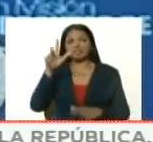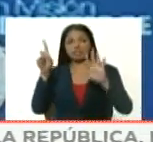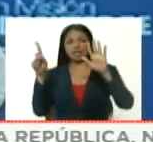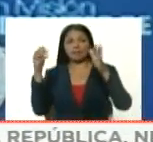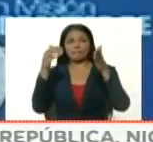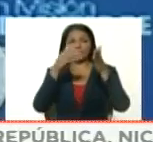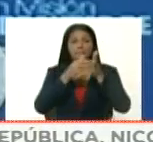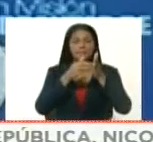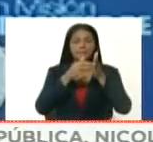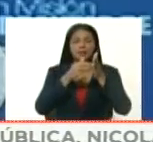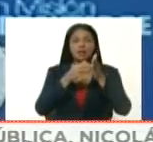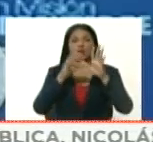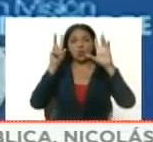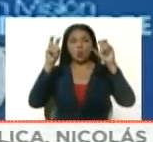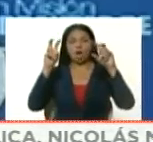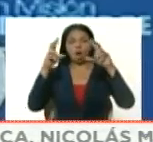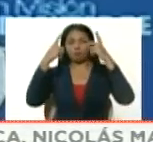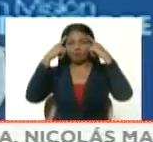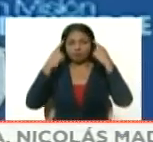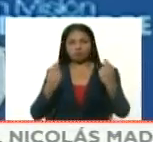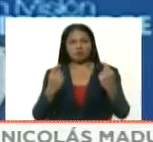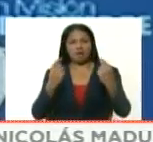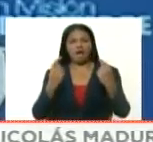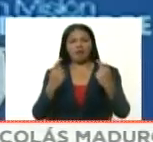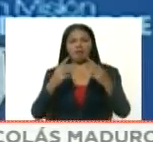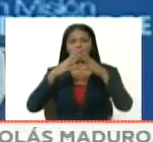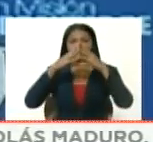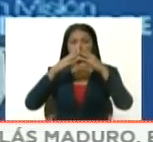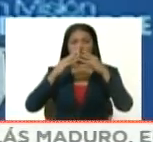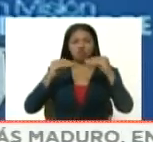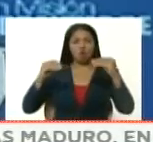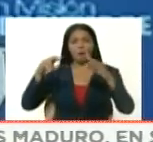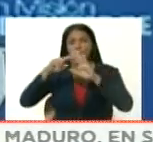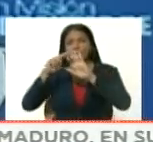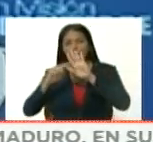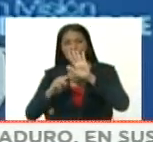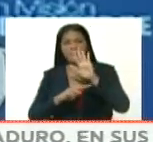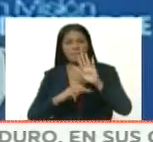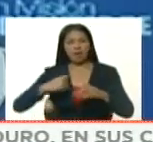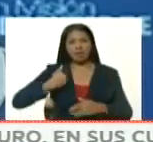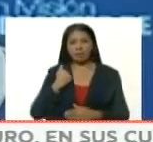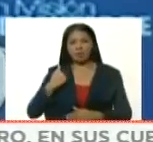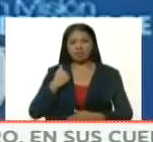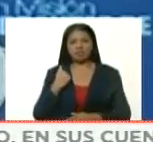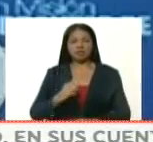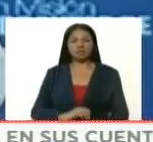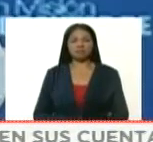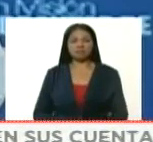186.000 nuevos profesionales en todas las carreras de policía.